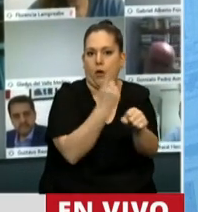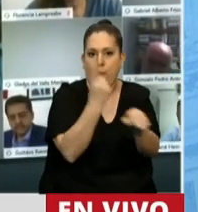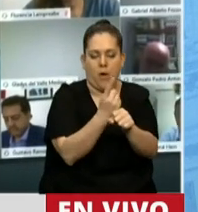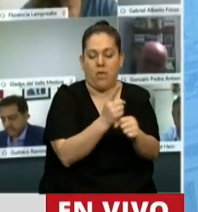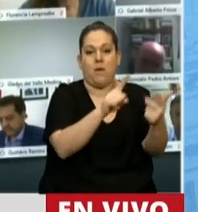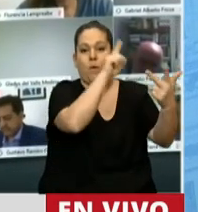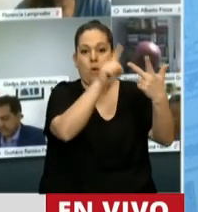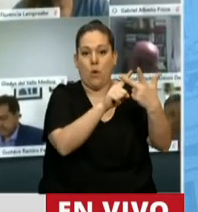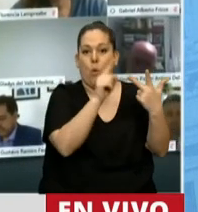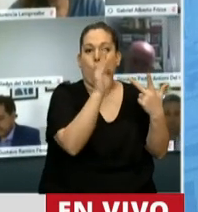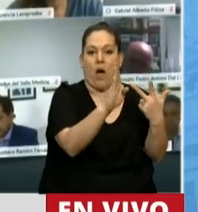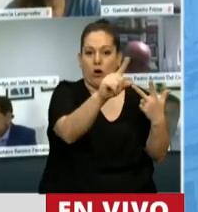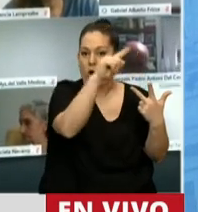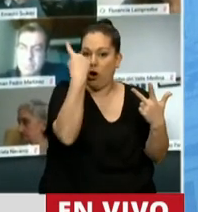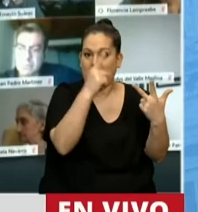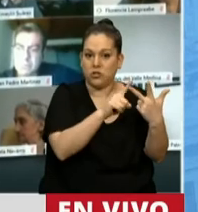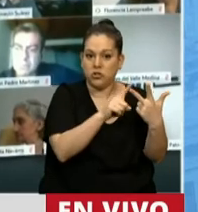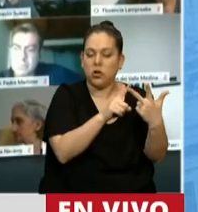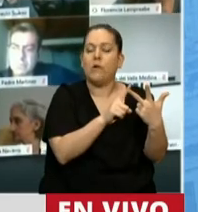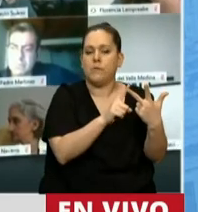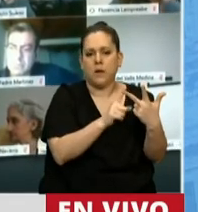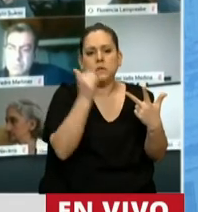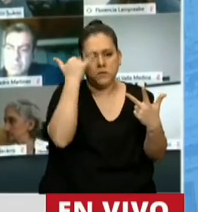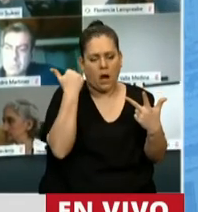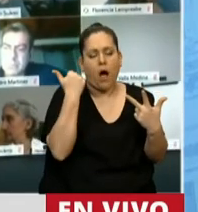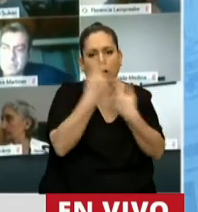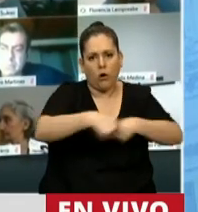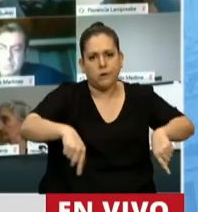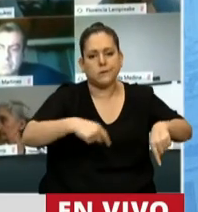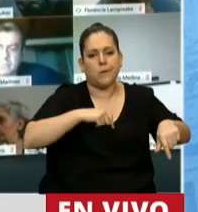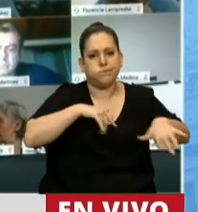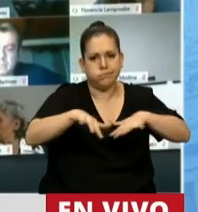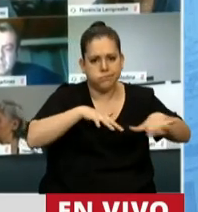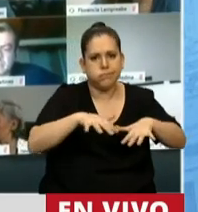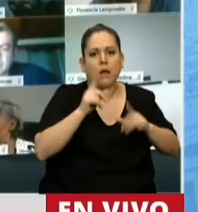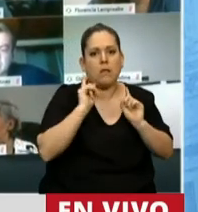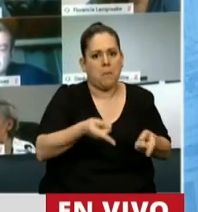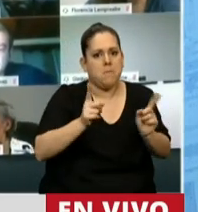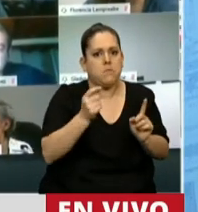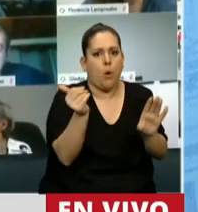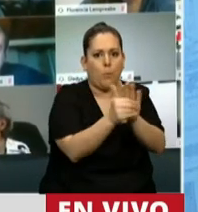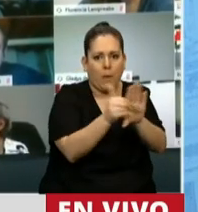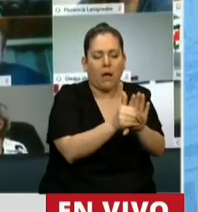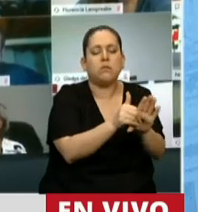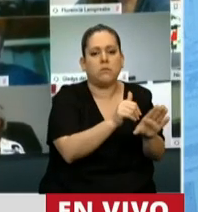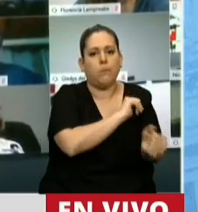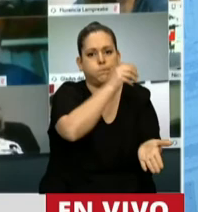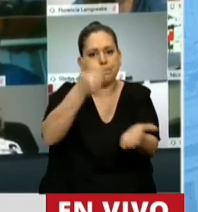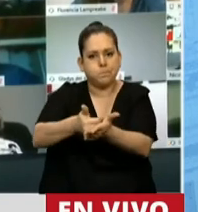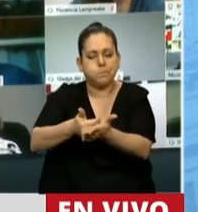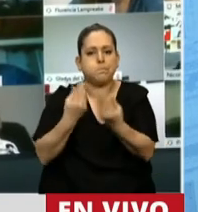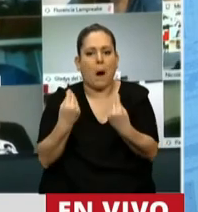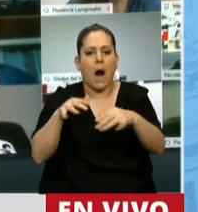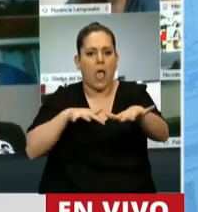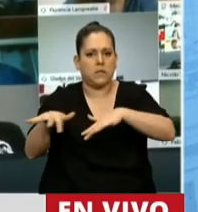Banco Nación ya demasiadas cosas ha hecho que han puesto también su patrimonio en una situación